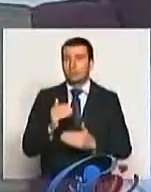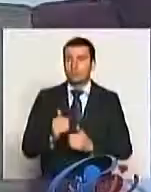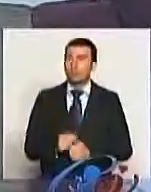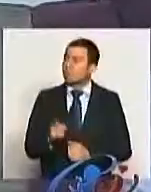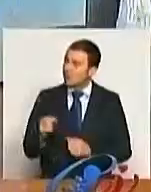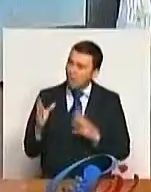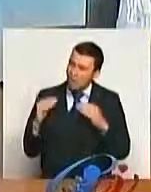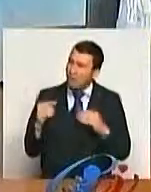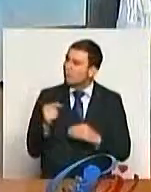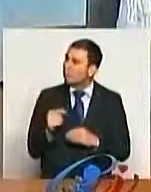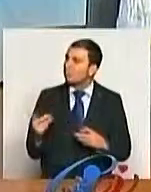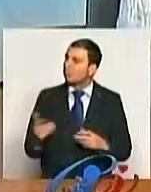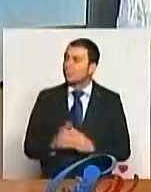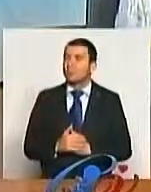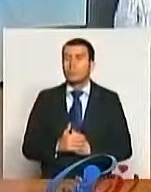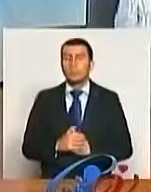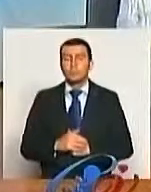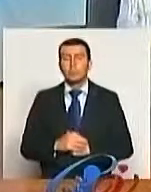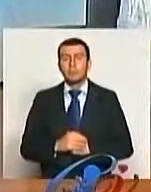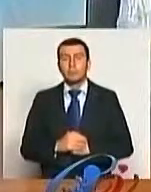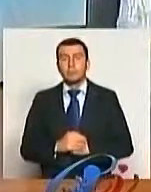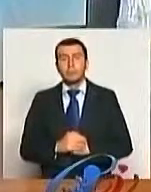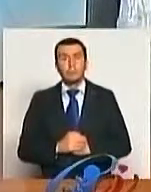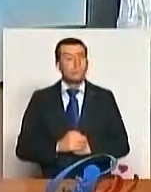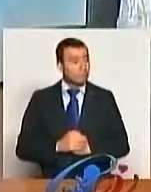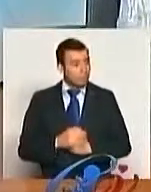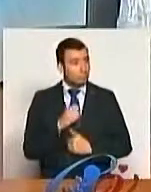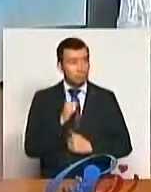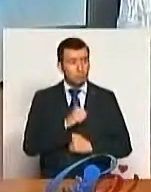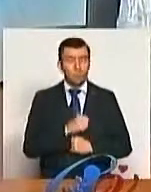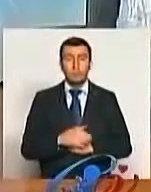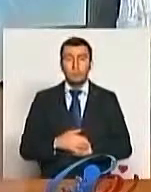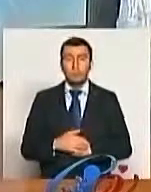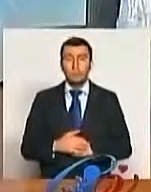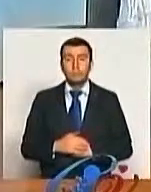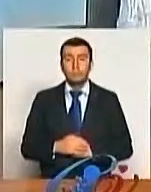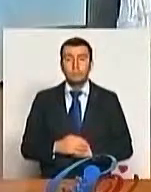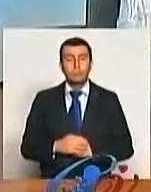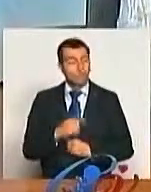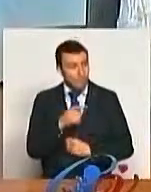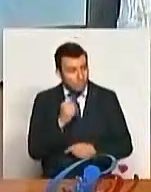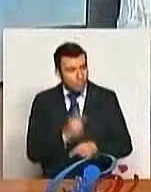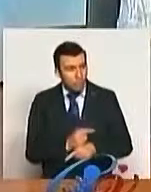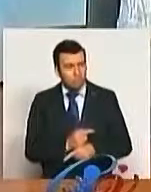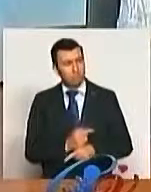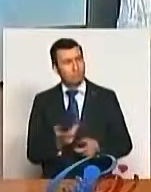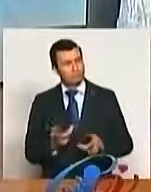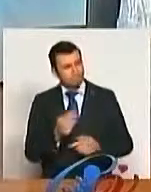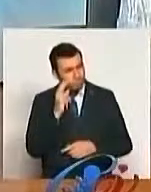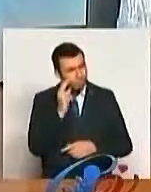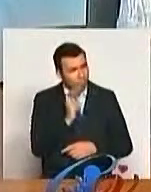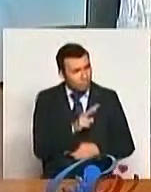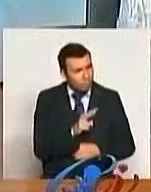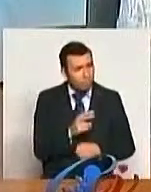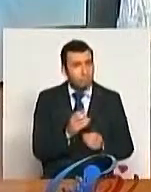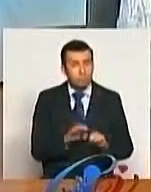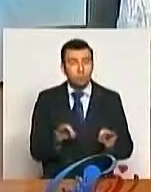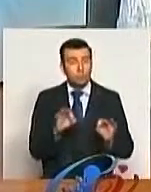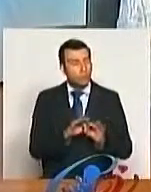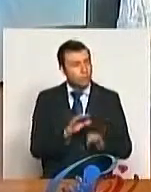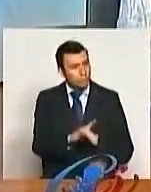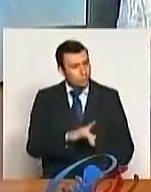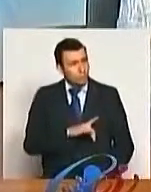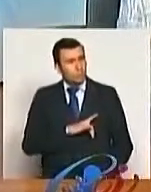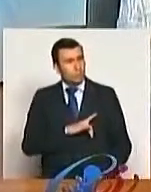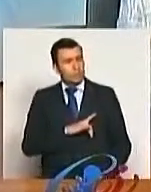doctor Alejandro. Sí, doctor Rojas, este caso nos llamó mucho la atención, nos impactó de alguna